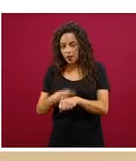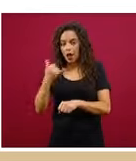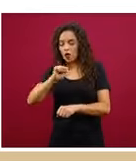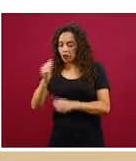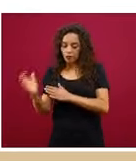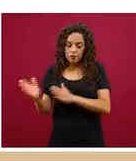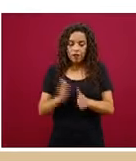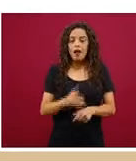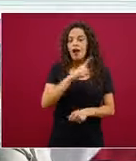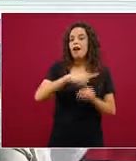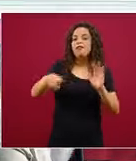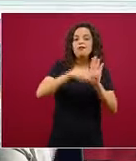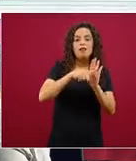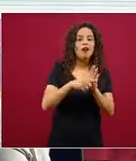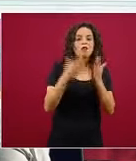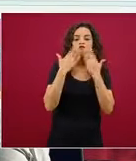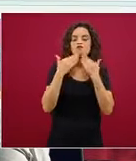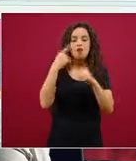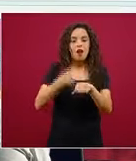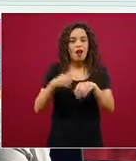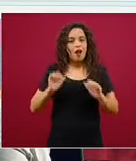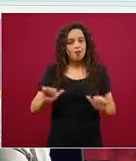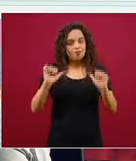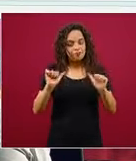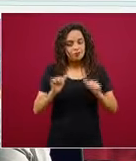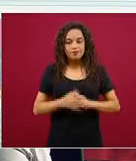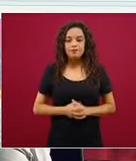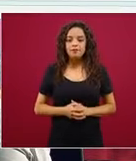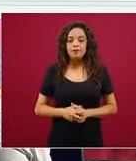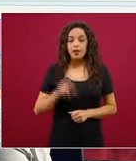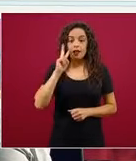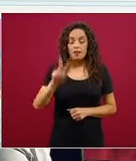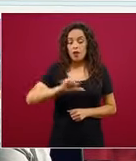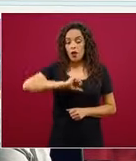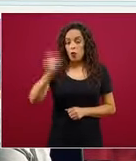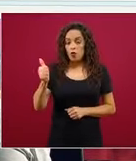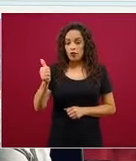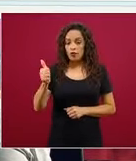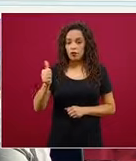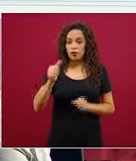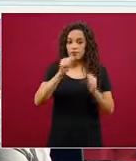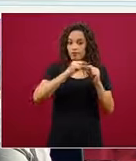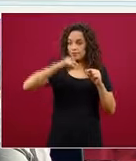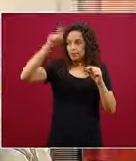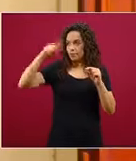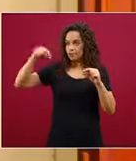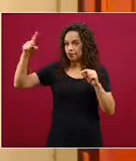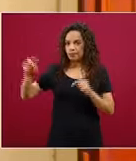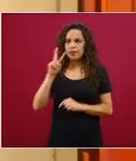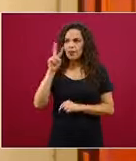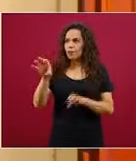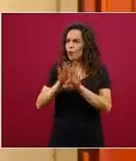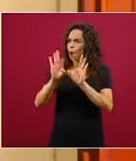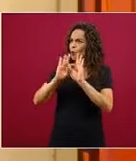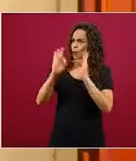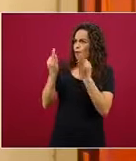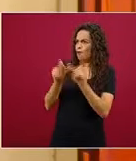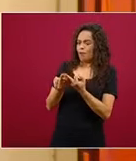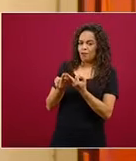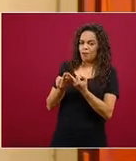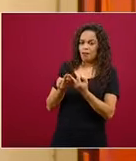veamos entonces la siguiente diapositiva, en donde tenemos los casos estimados en la curva azul naranja. Vean el comportamiento de la curva